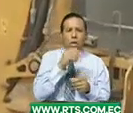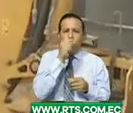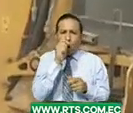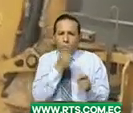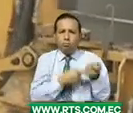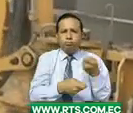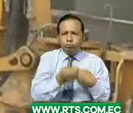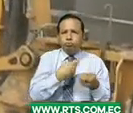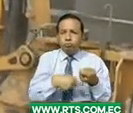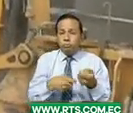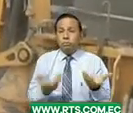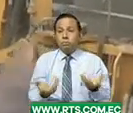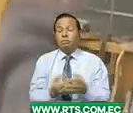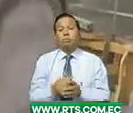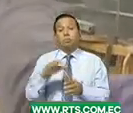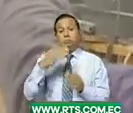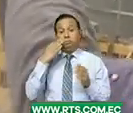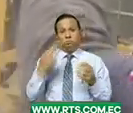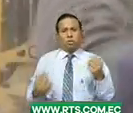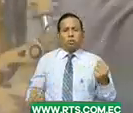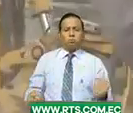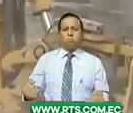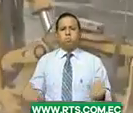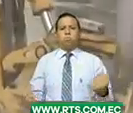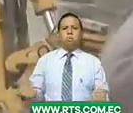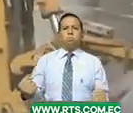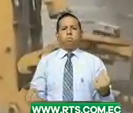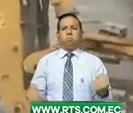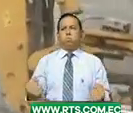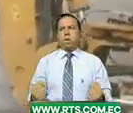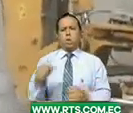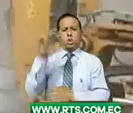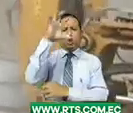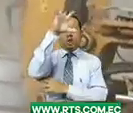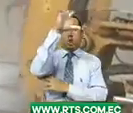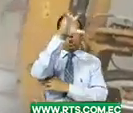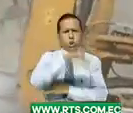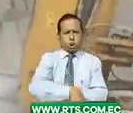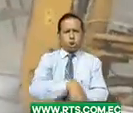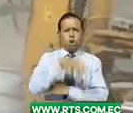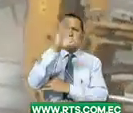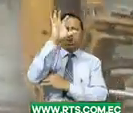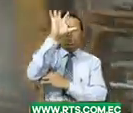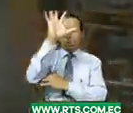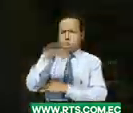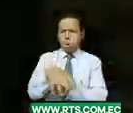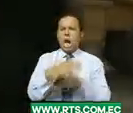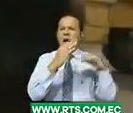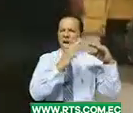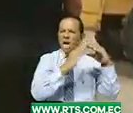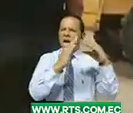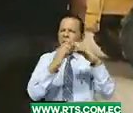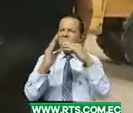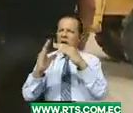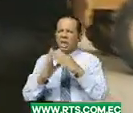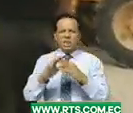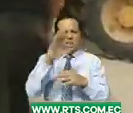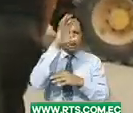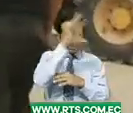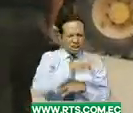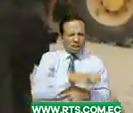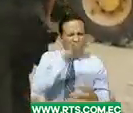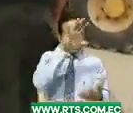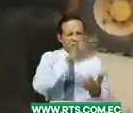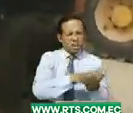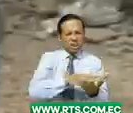Al paso de la maquinaria pesada, no hubo construcción que resistiera y cada estructura fue cediendo de a poco. La operación permitió